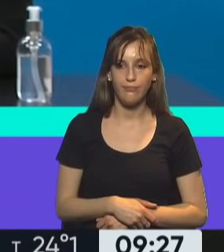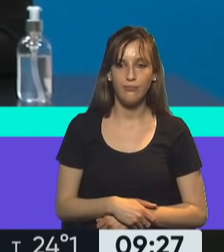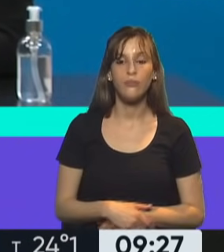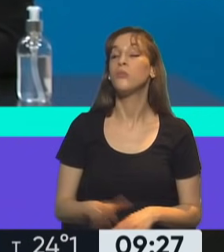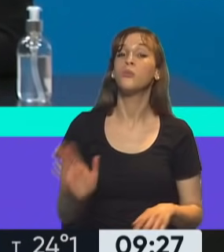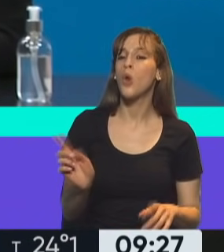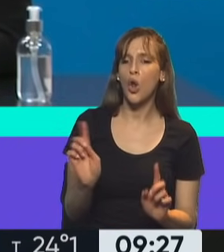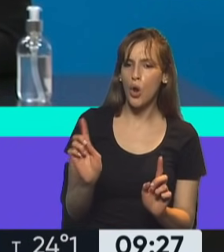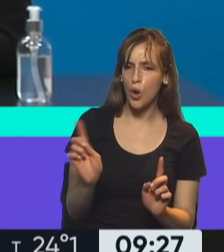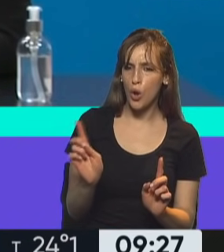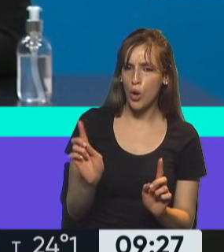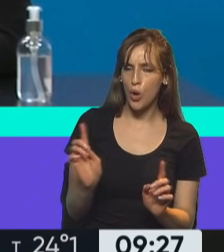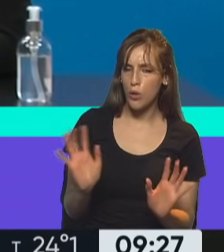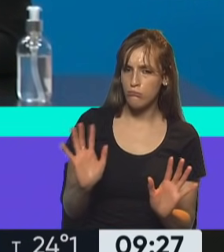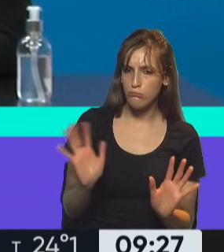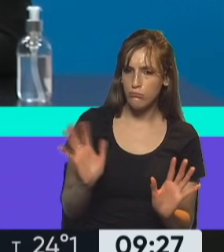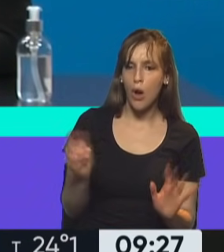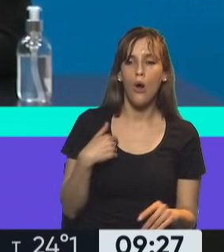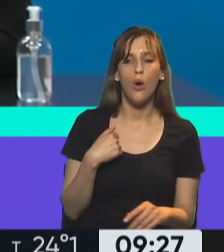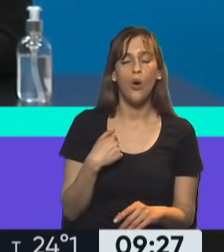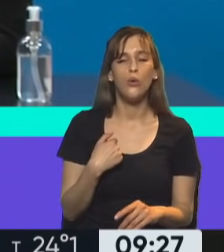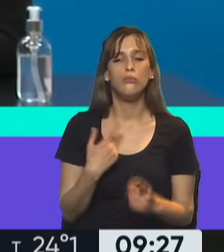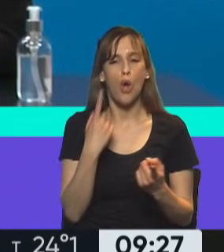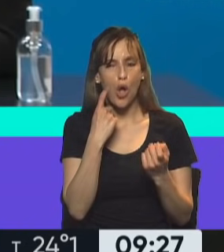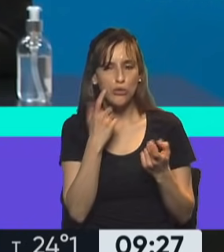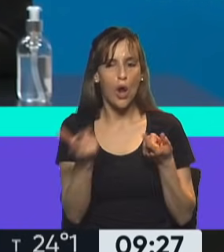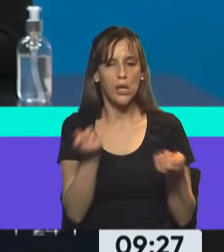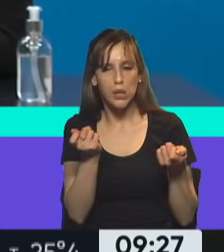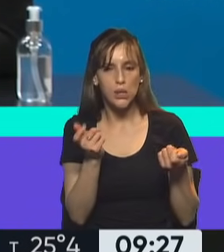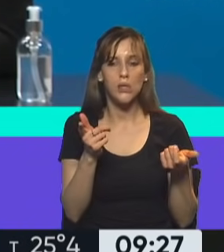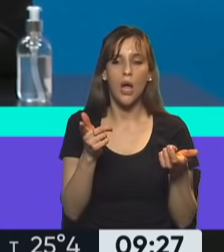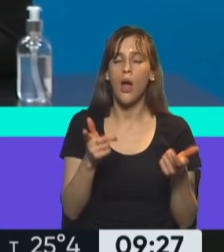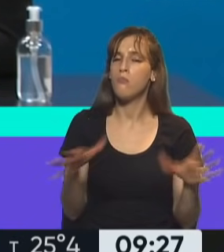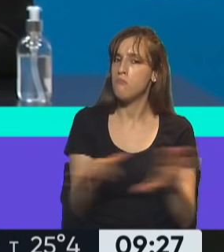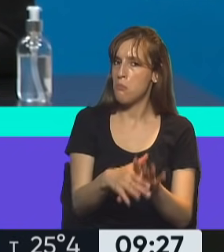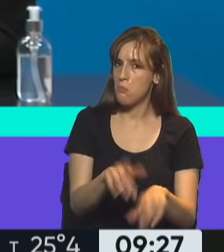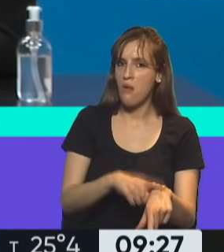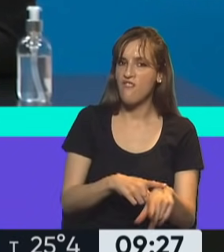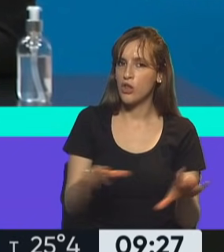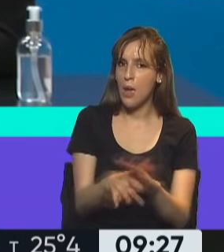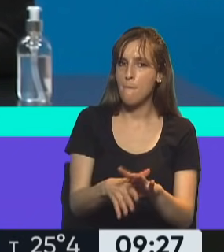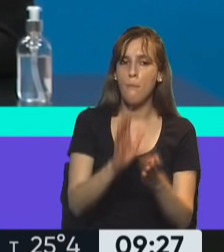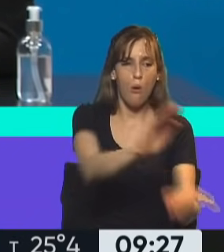No hay ningún. Estamos monitoreando las entregas, se están entregando en tiempo y forma, estamos muy bien en eso.